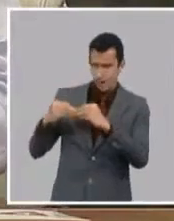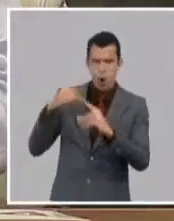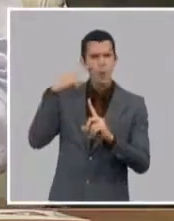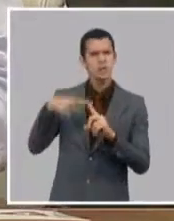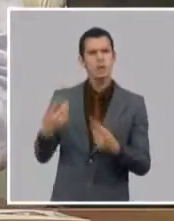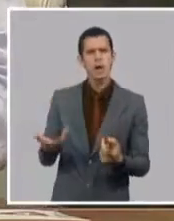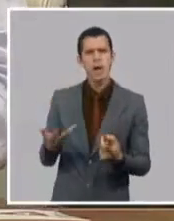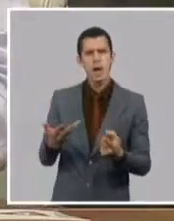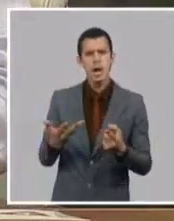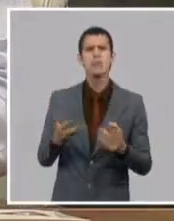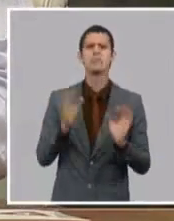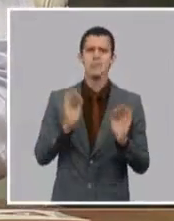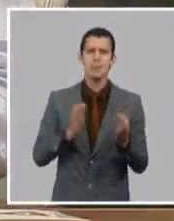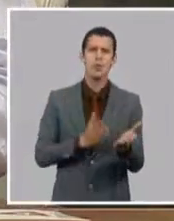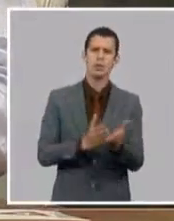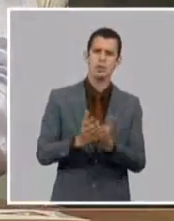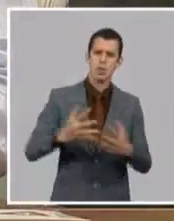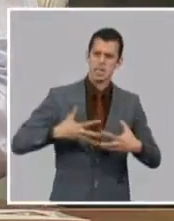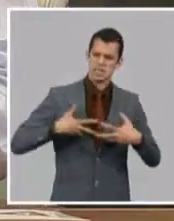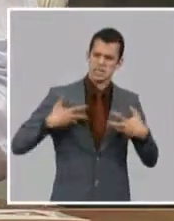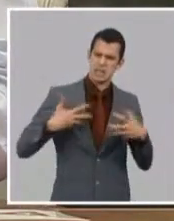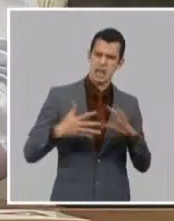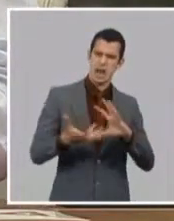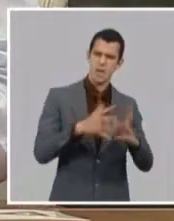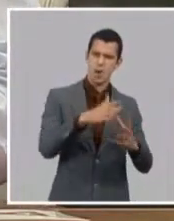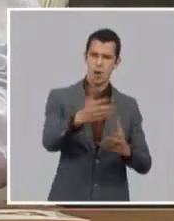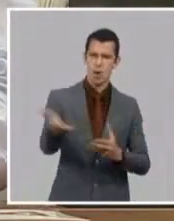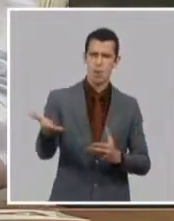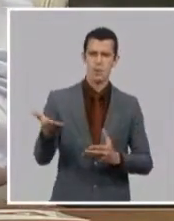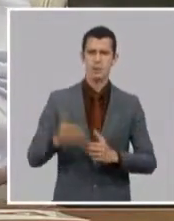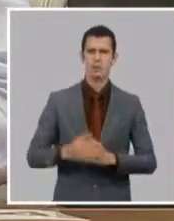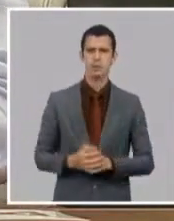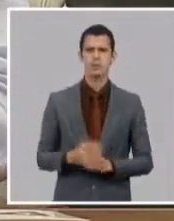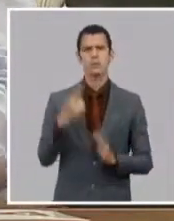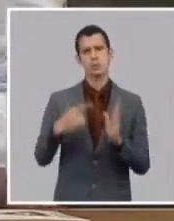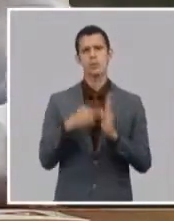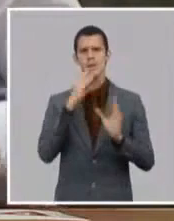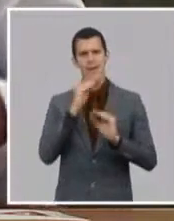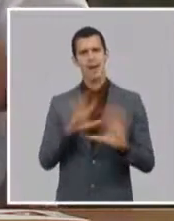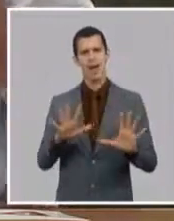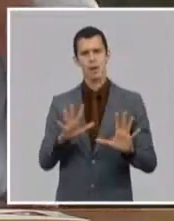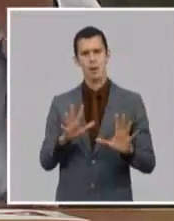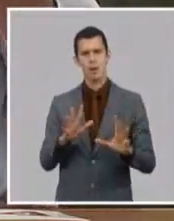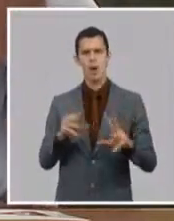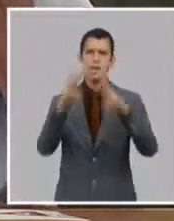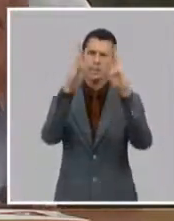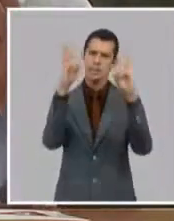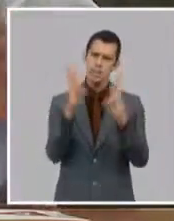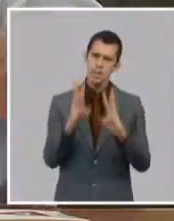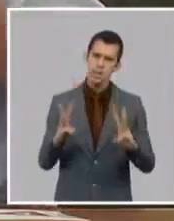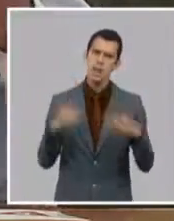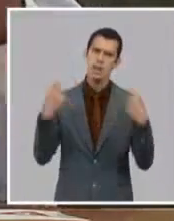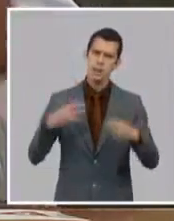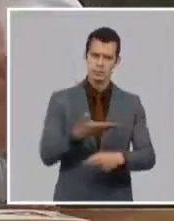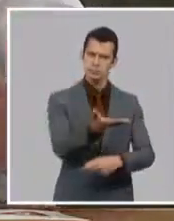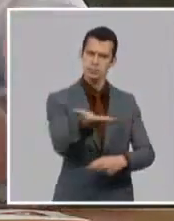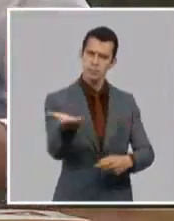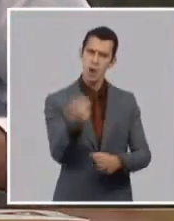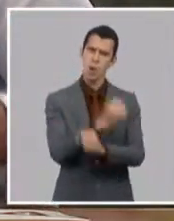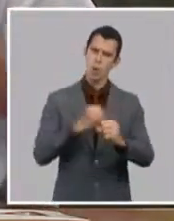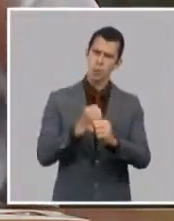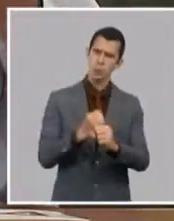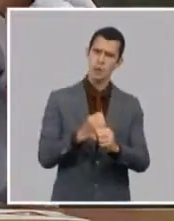sociedad cubana, de la necesidad de usar Internet, pero siempre lo hemos visto con una concepción humanista, que Internet tiene que ser para fomentar